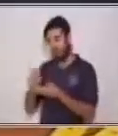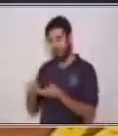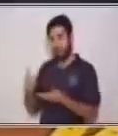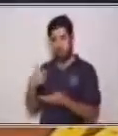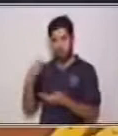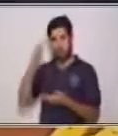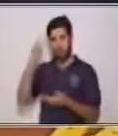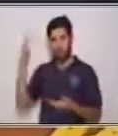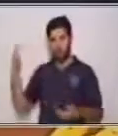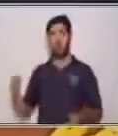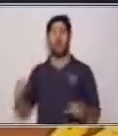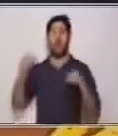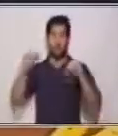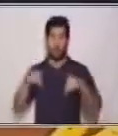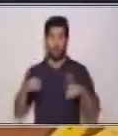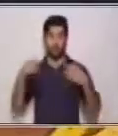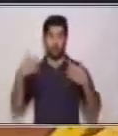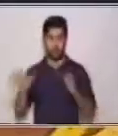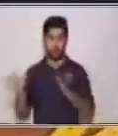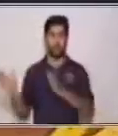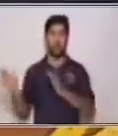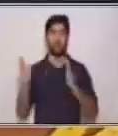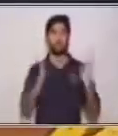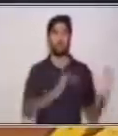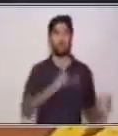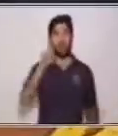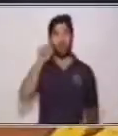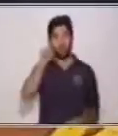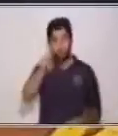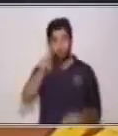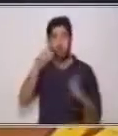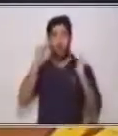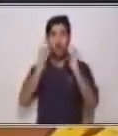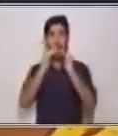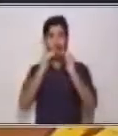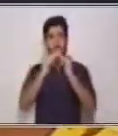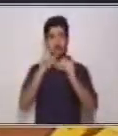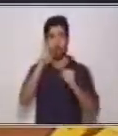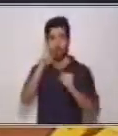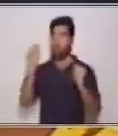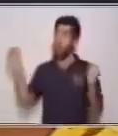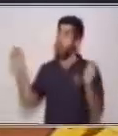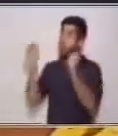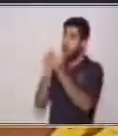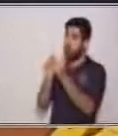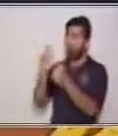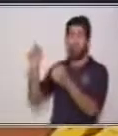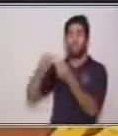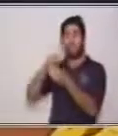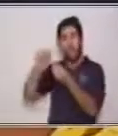estás en casa con tu familia y has podido estar este tiempo